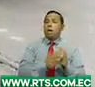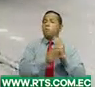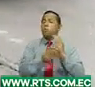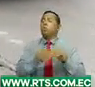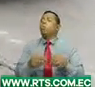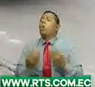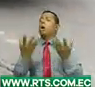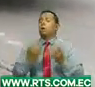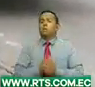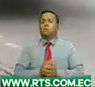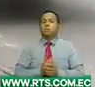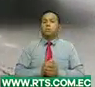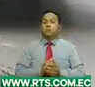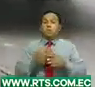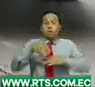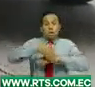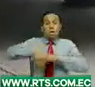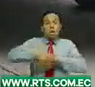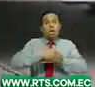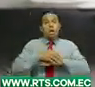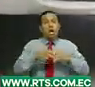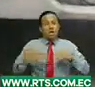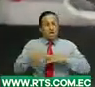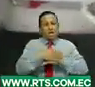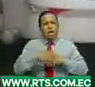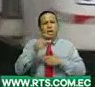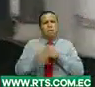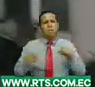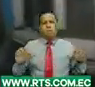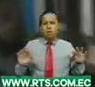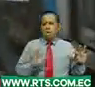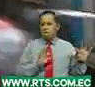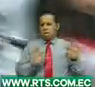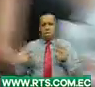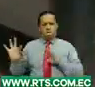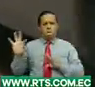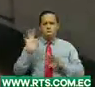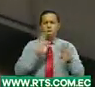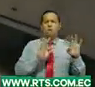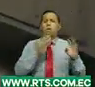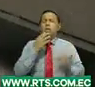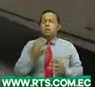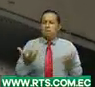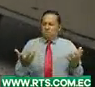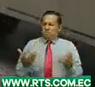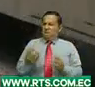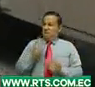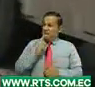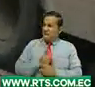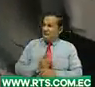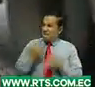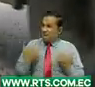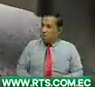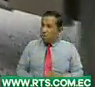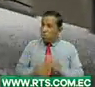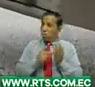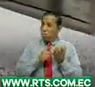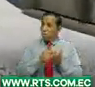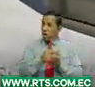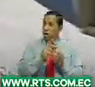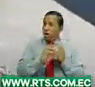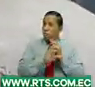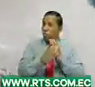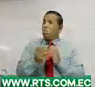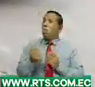las calles los usuarios tienen criterios divididos sobre un posible aumento en el costo del pasaje del transporte urbano. También argumentan la